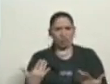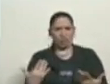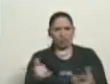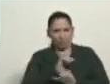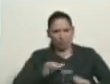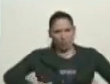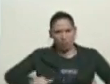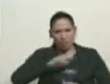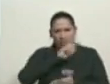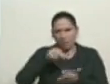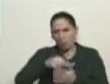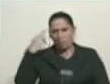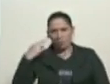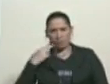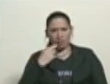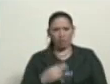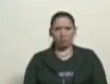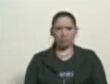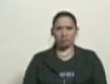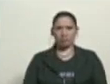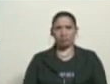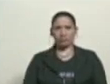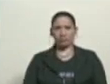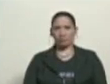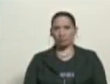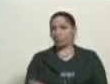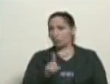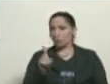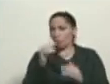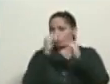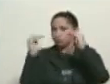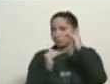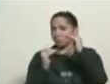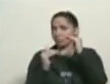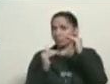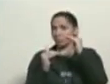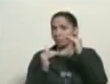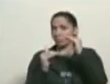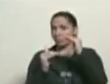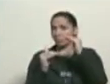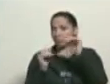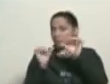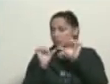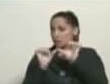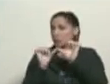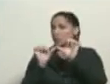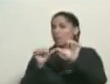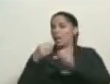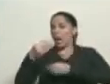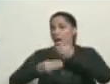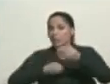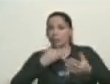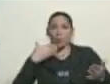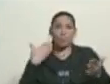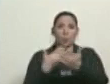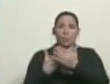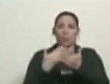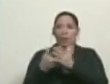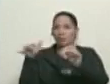Armada Nacional Bolivariana? No nos subestimen. Ni sigan haciendo propuestas